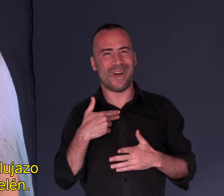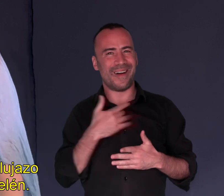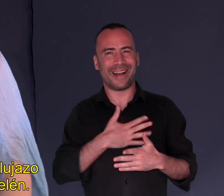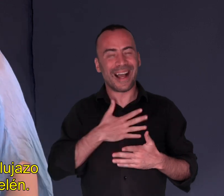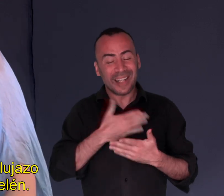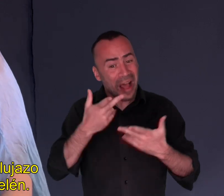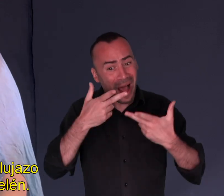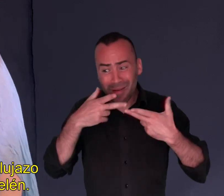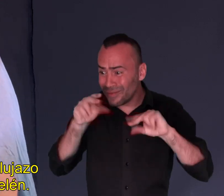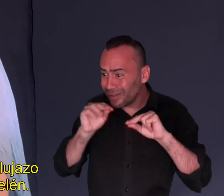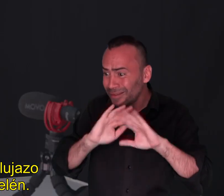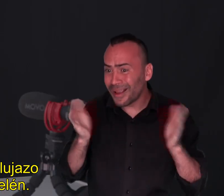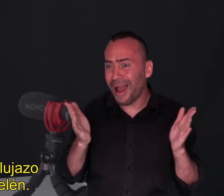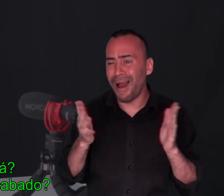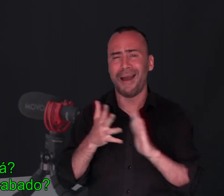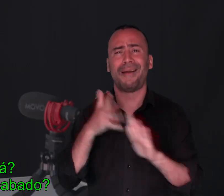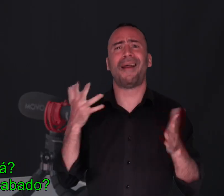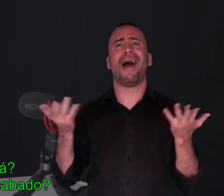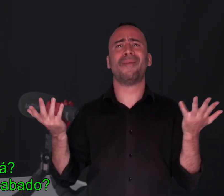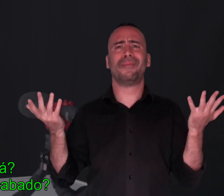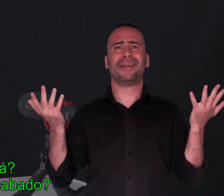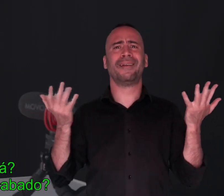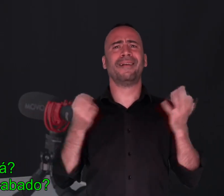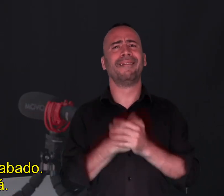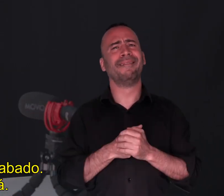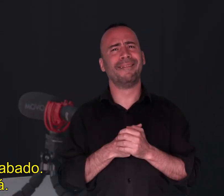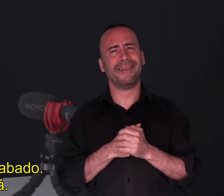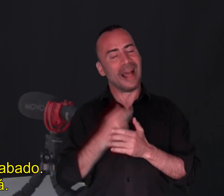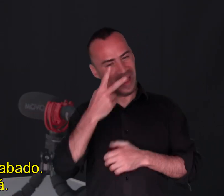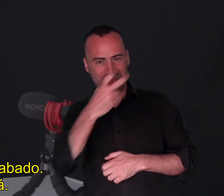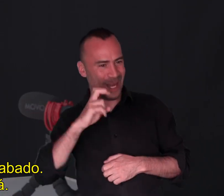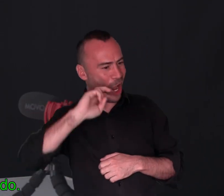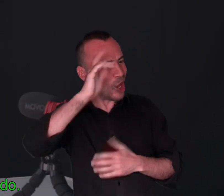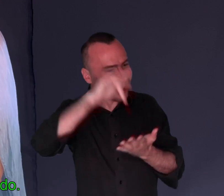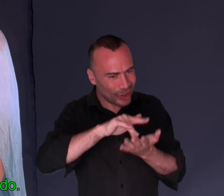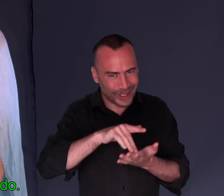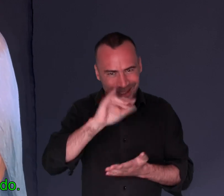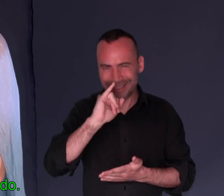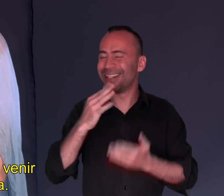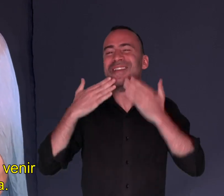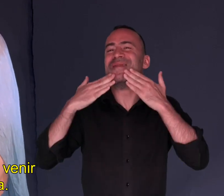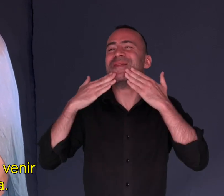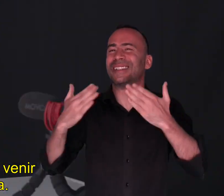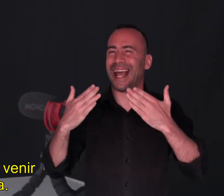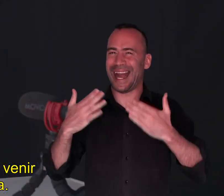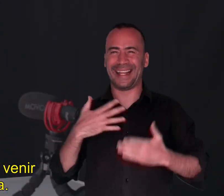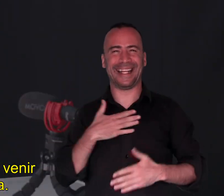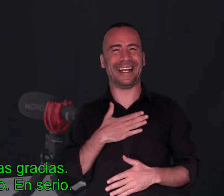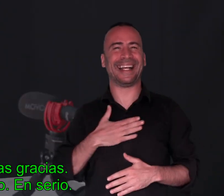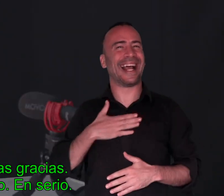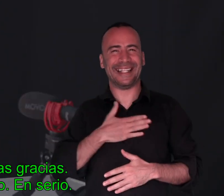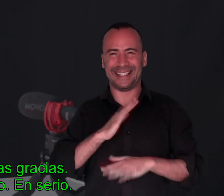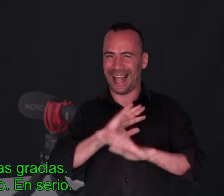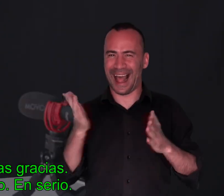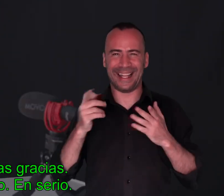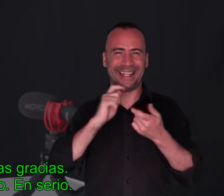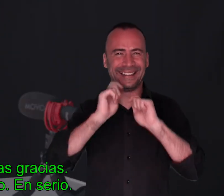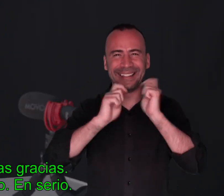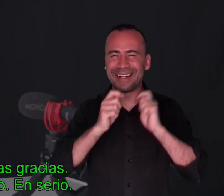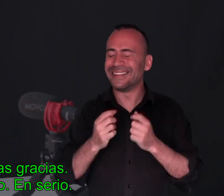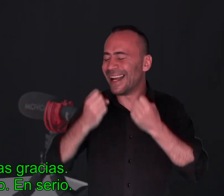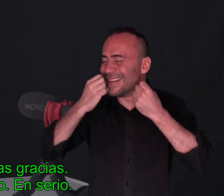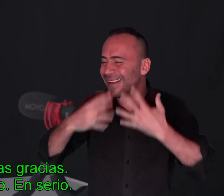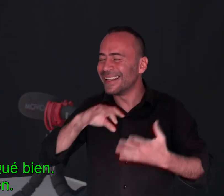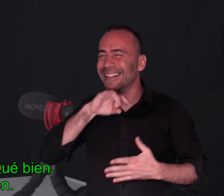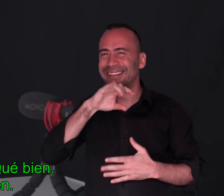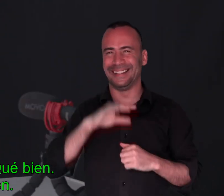bien ha sido un lujazo tenerte Pues yo ya está ya se acabado ya se ha acabado ya está rápido ya puedes venir otro día Pues con muchísimas gracias me ha